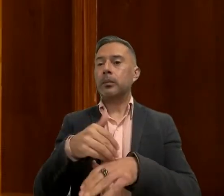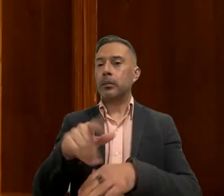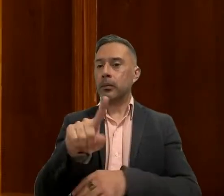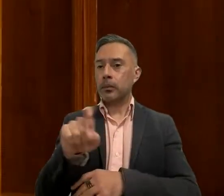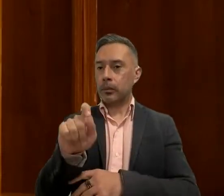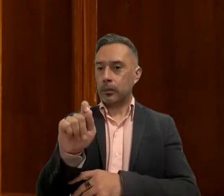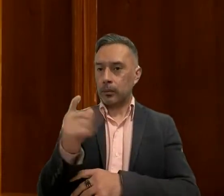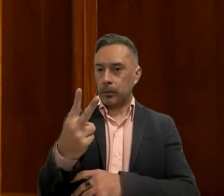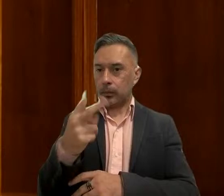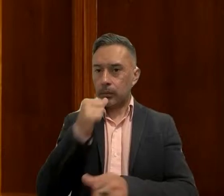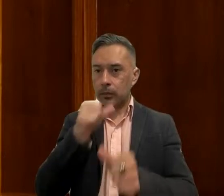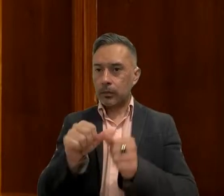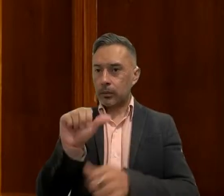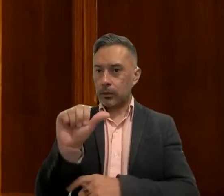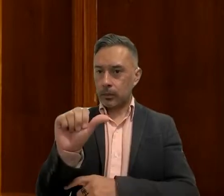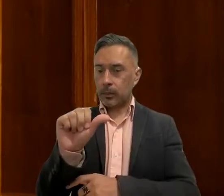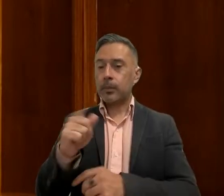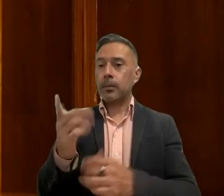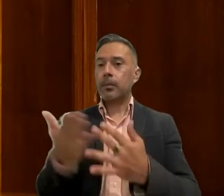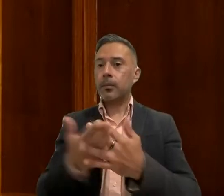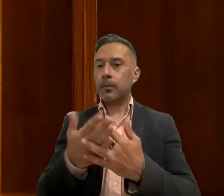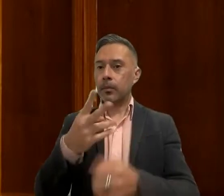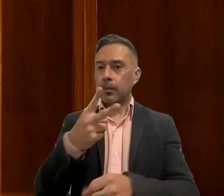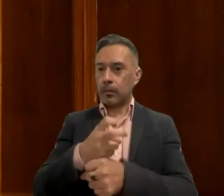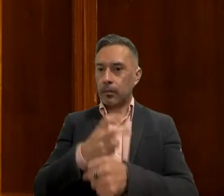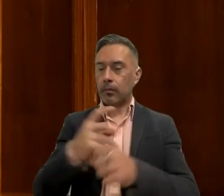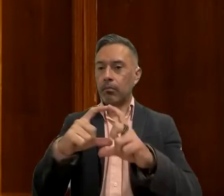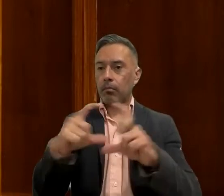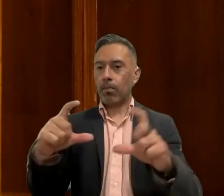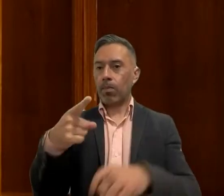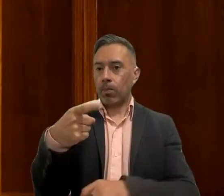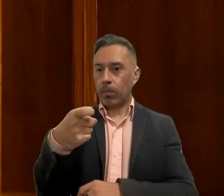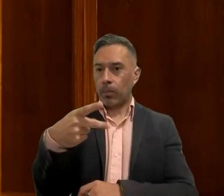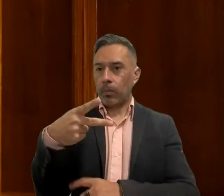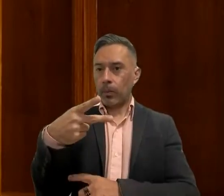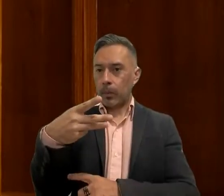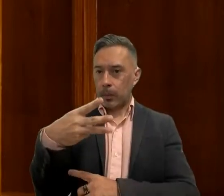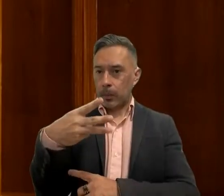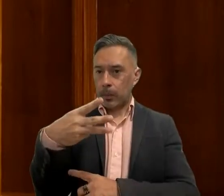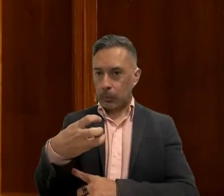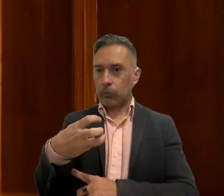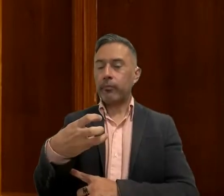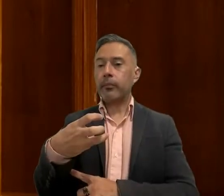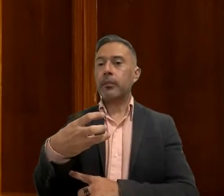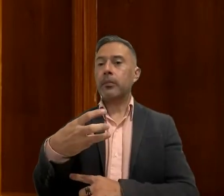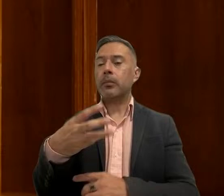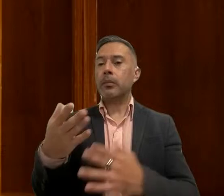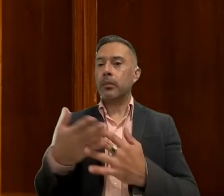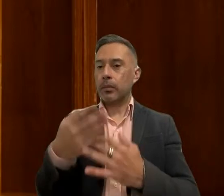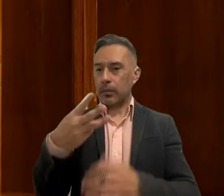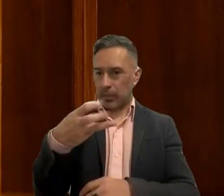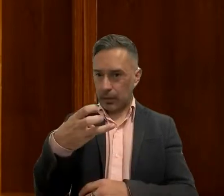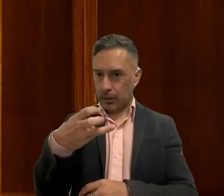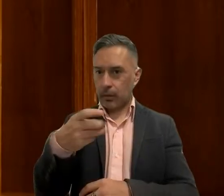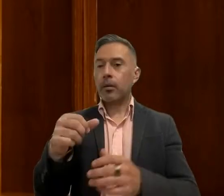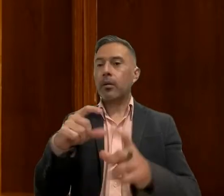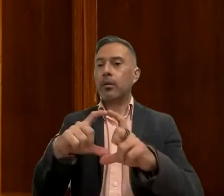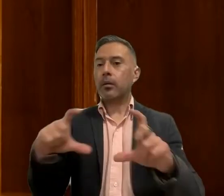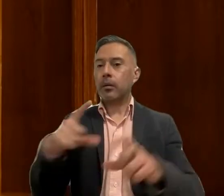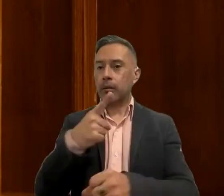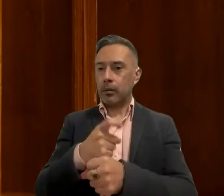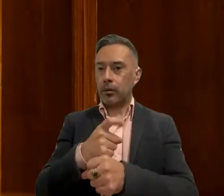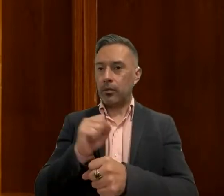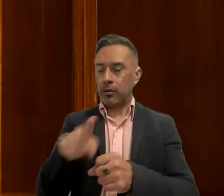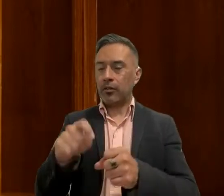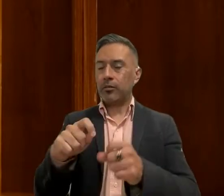apartado A, fracciones segunda, párrafo primero y tercero, tercera, párrafo primero y sexta,